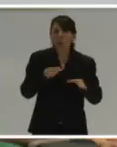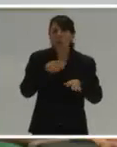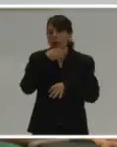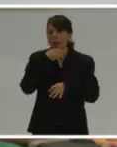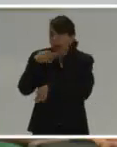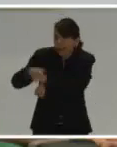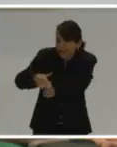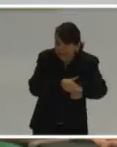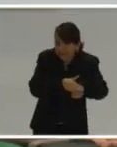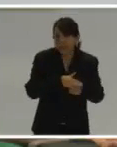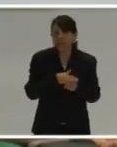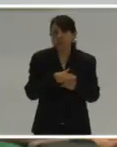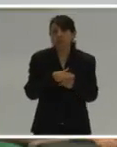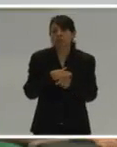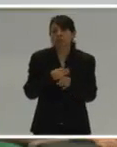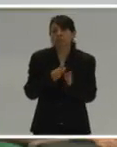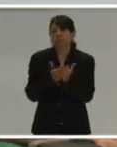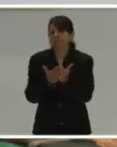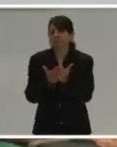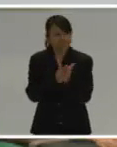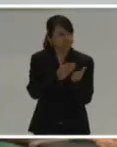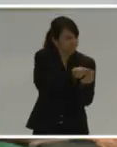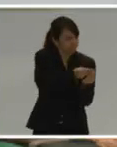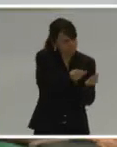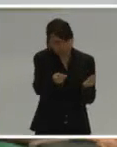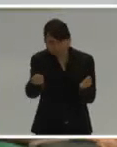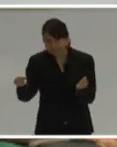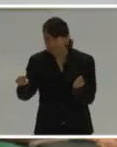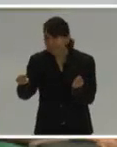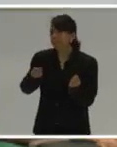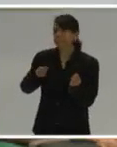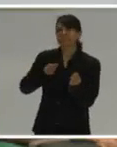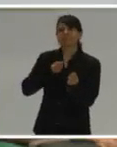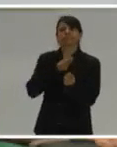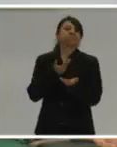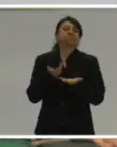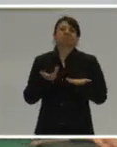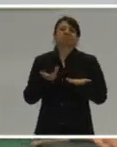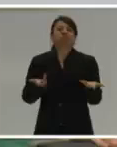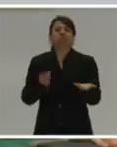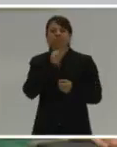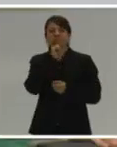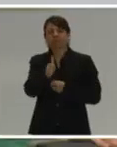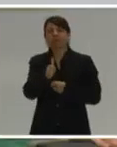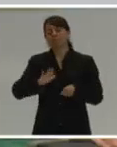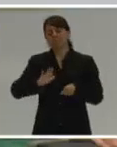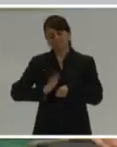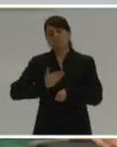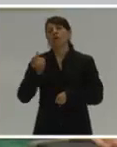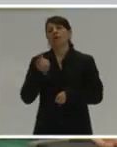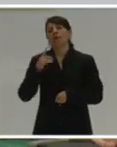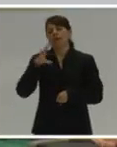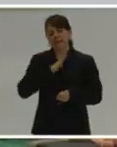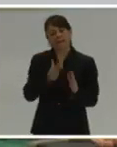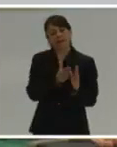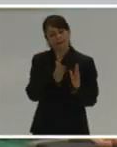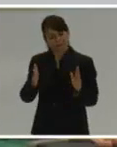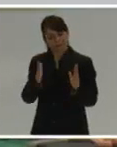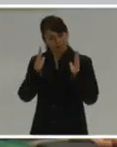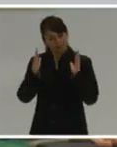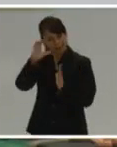el calendario electoral, porque estamos en calendario, tenemos calendarios electorales que cumplir,